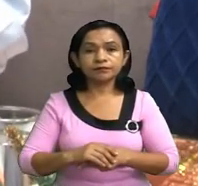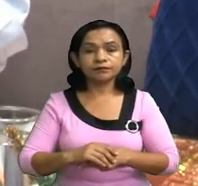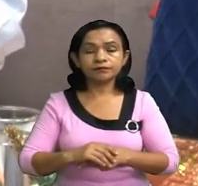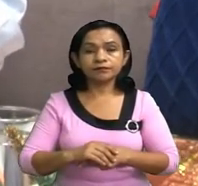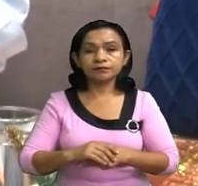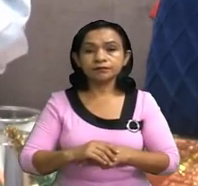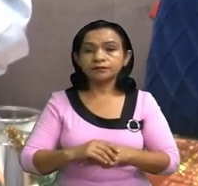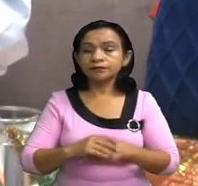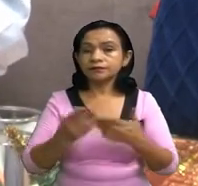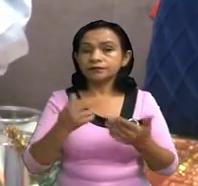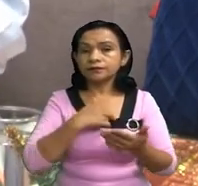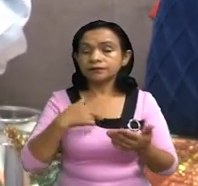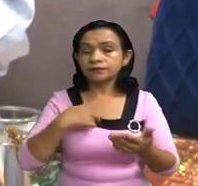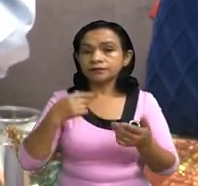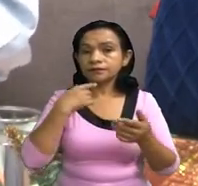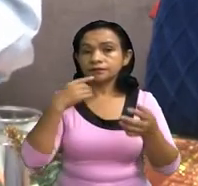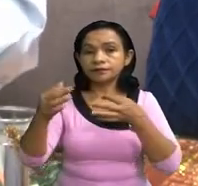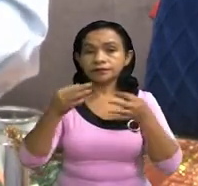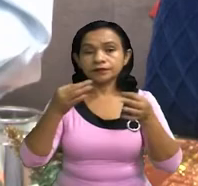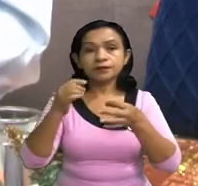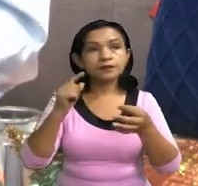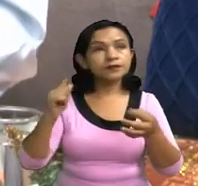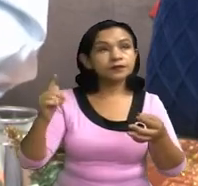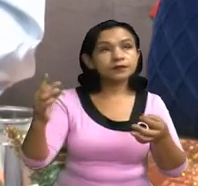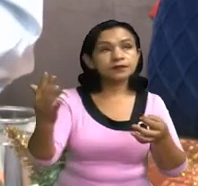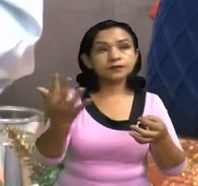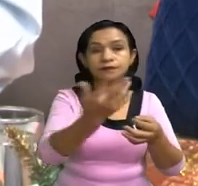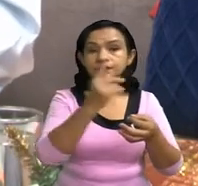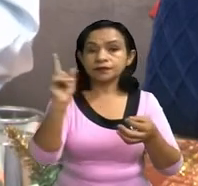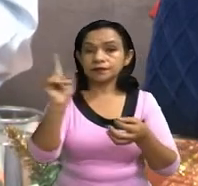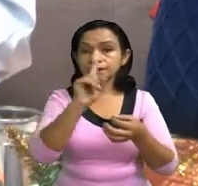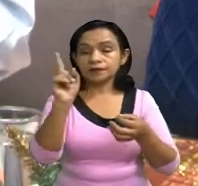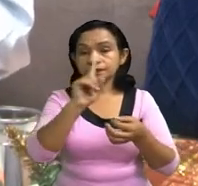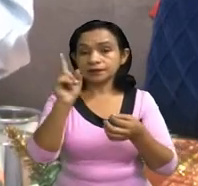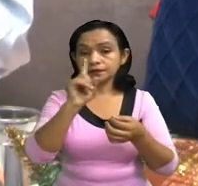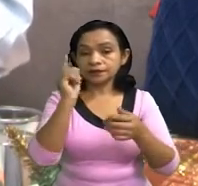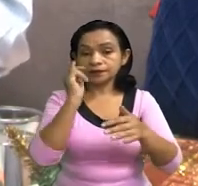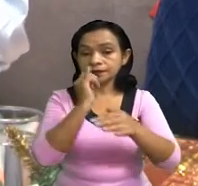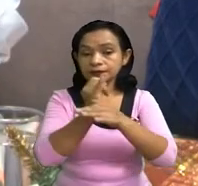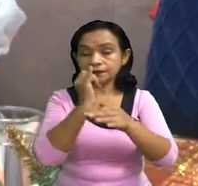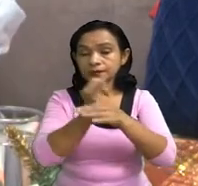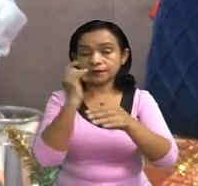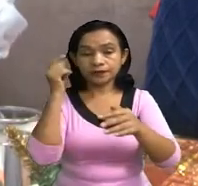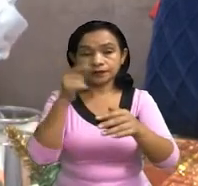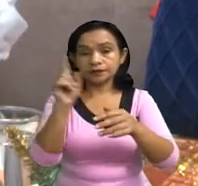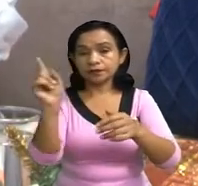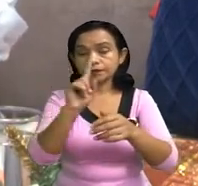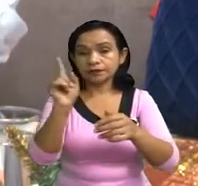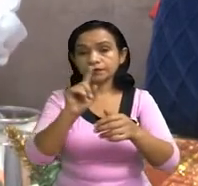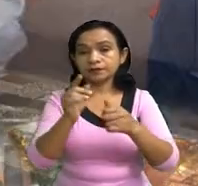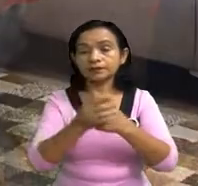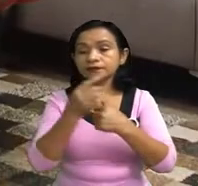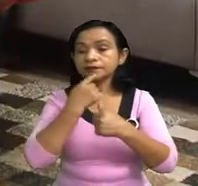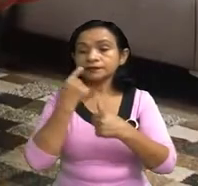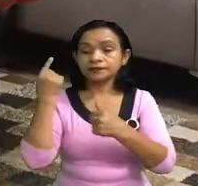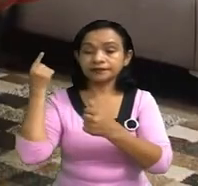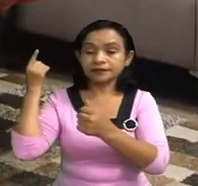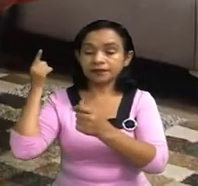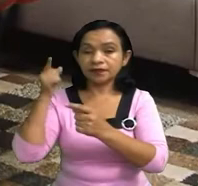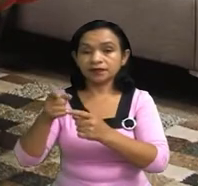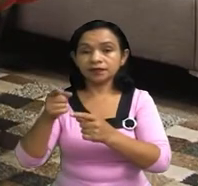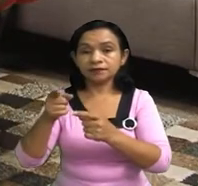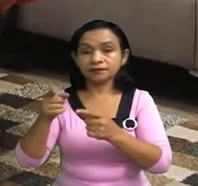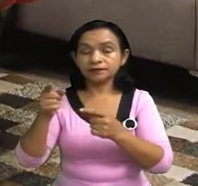Y quiero dejar bien claro, nosotros no atacamos a la iglesia, sino que atacamos que